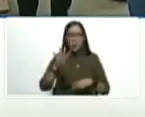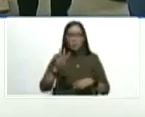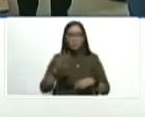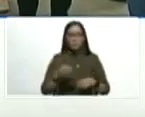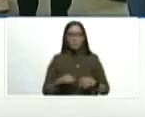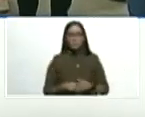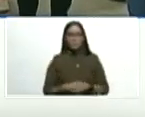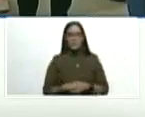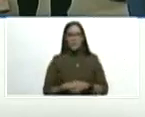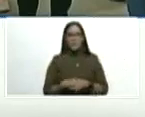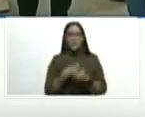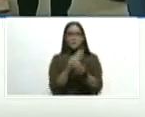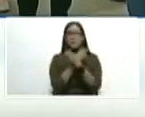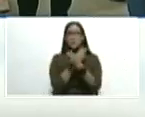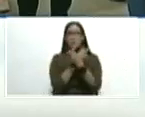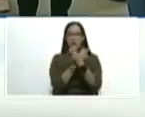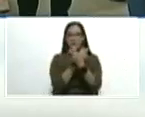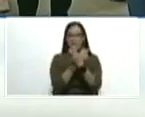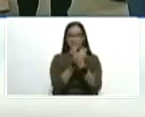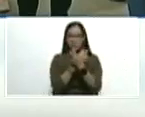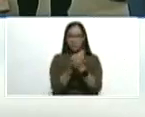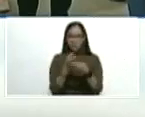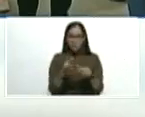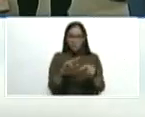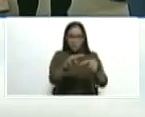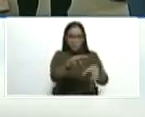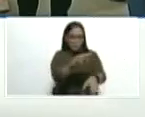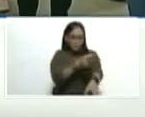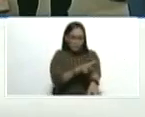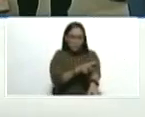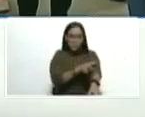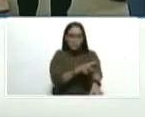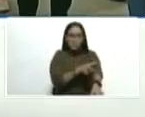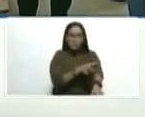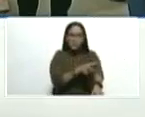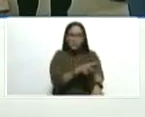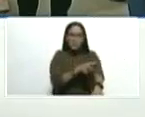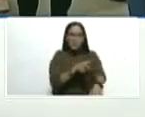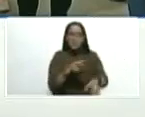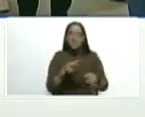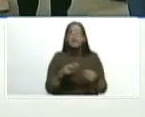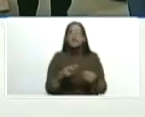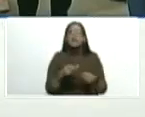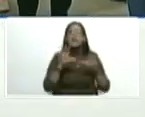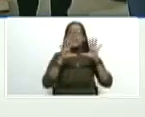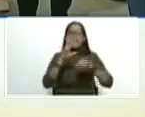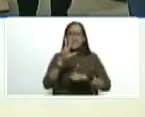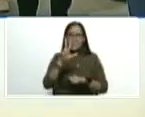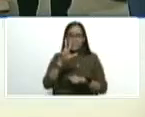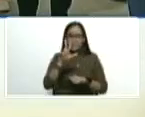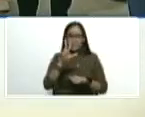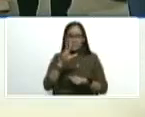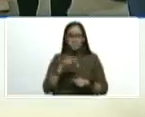Trasplantes de médula ósea, que son delicados, de alta factura, de alto nivel, 13 trasplantes.